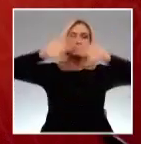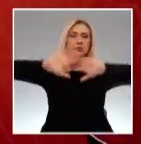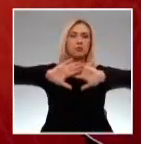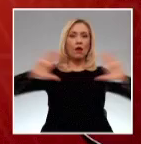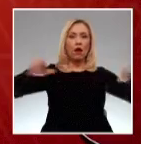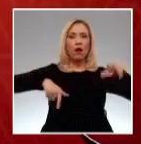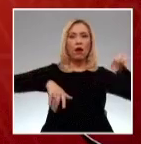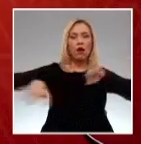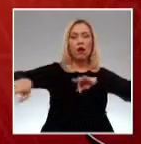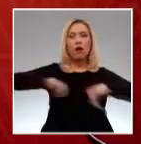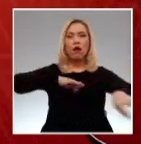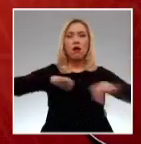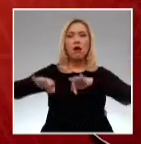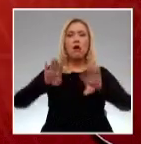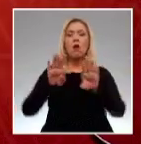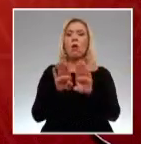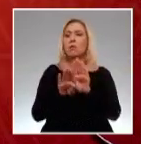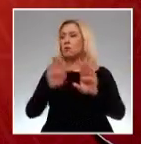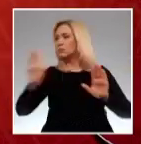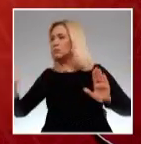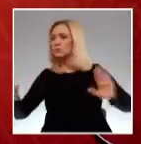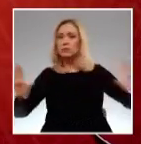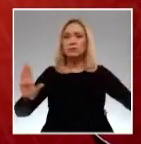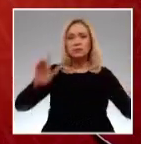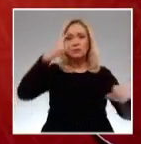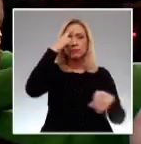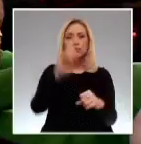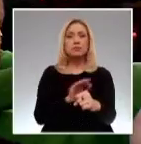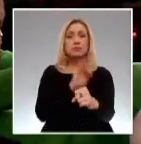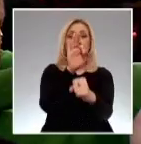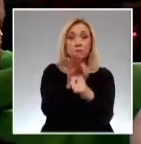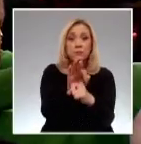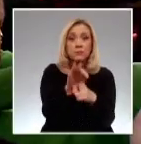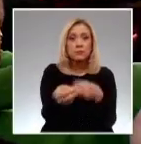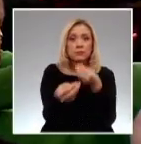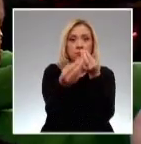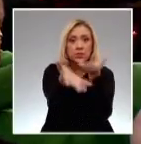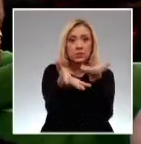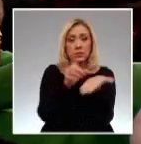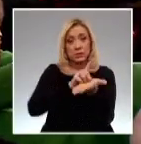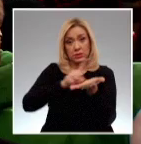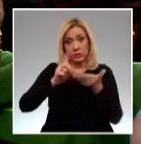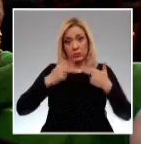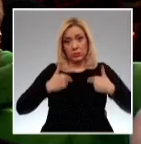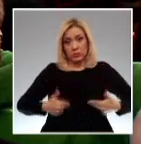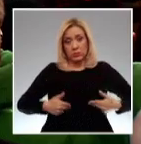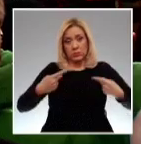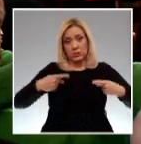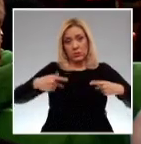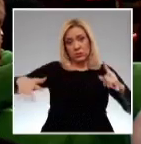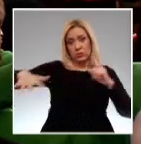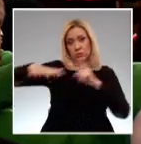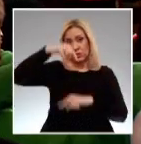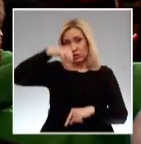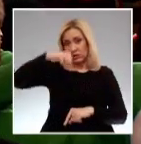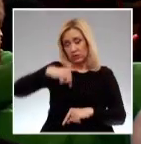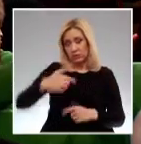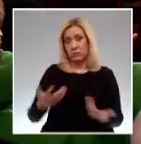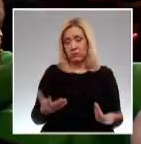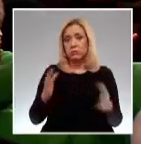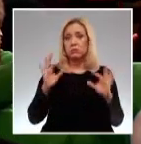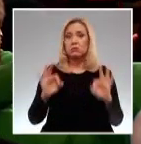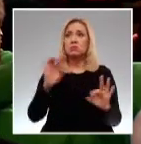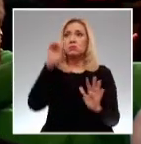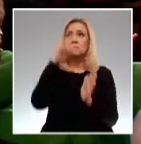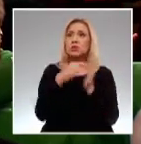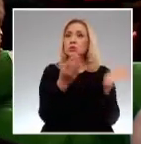que también garantiza y protege los derechos humanos. Con la llegada de la alternancia al gobierno desde